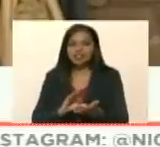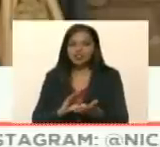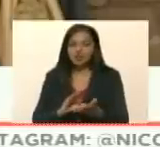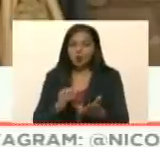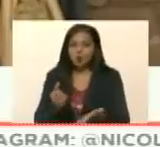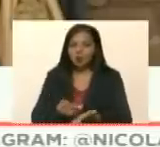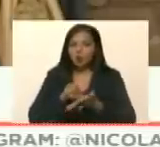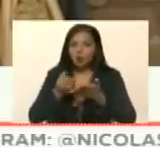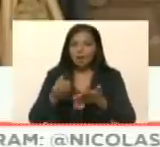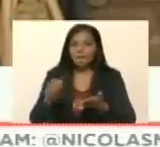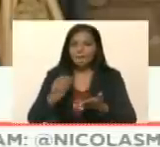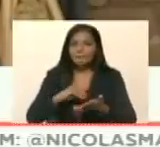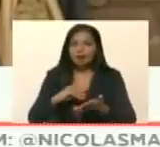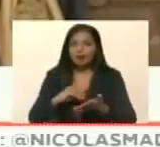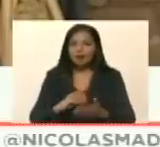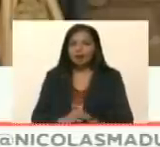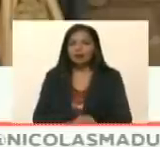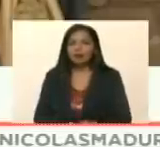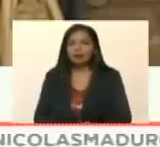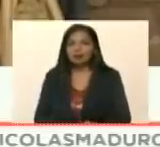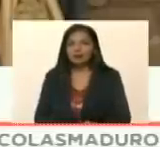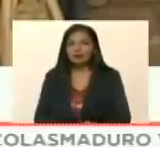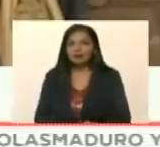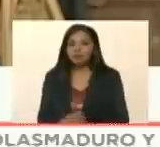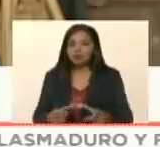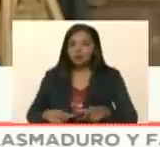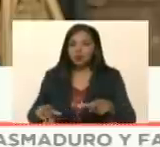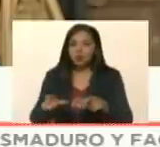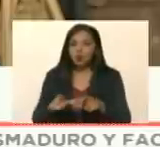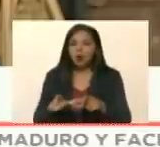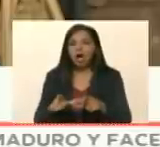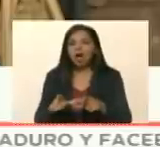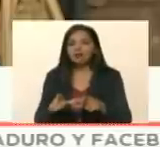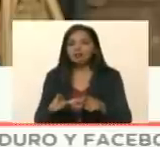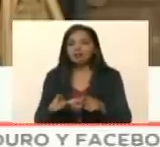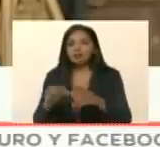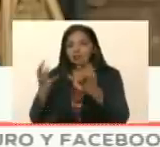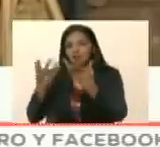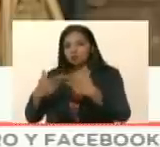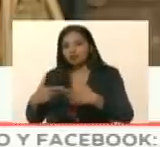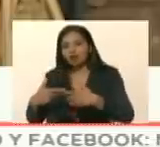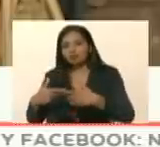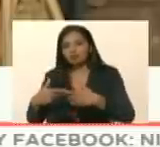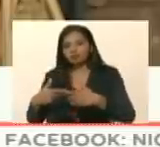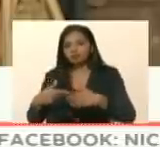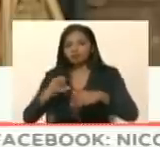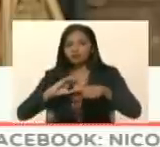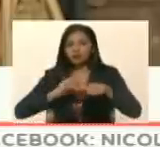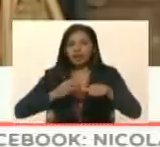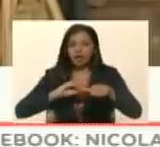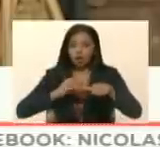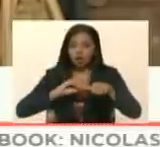beneficio Ovino Caprino de la zona industrial de Carora, parroquia Trinidad Samuel,